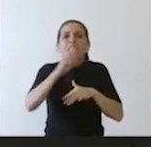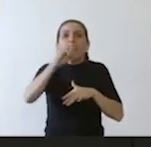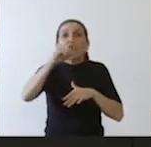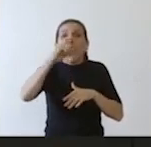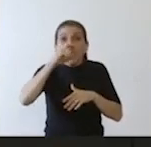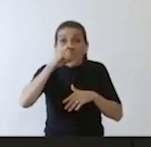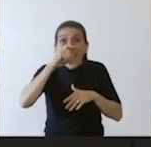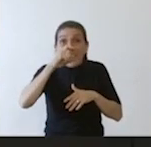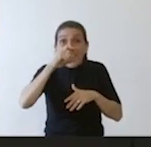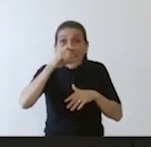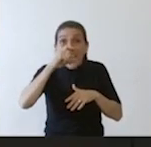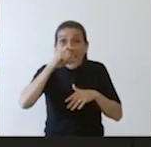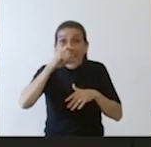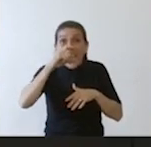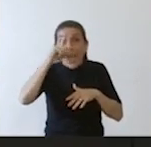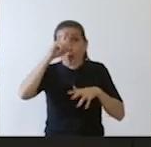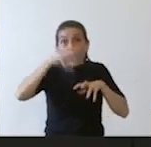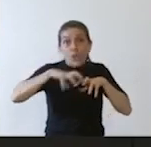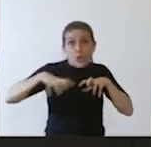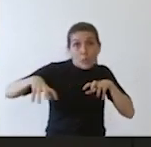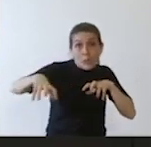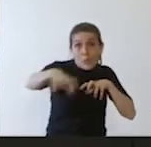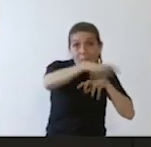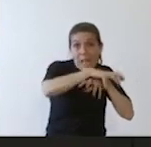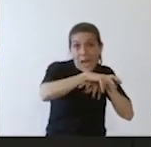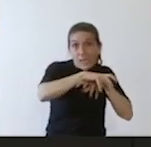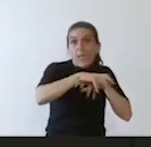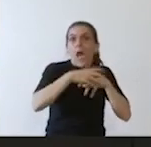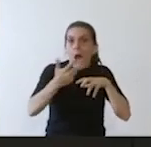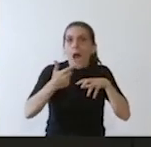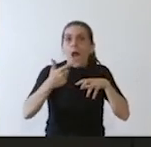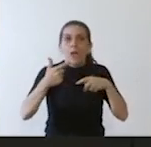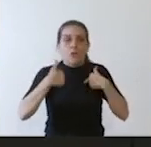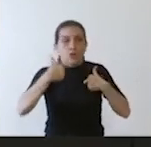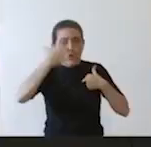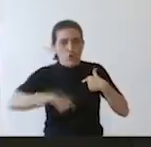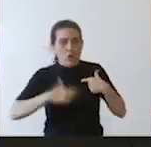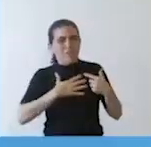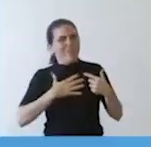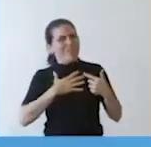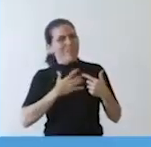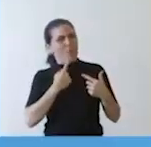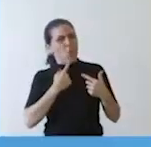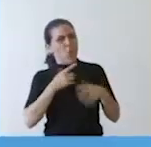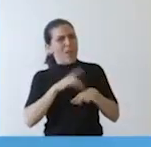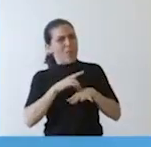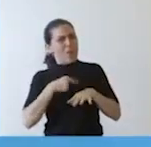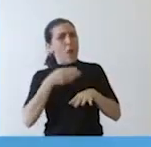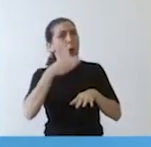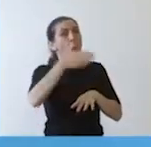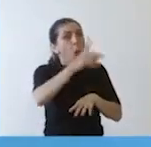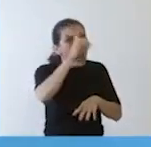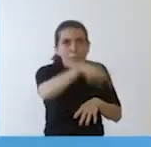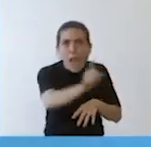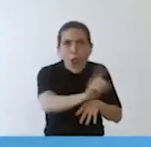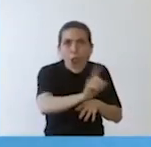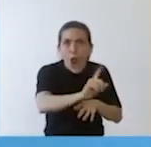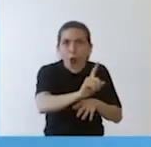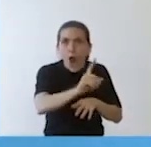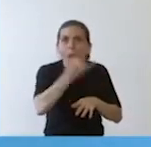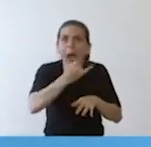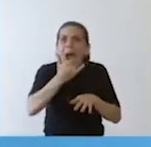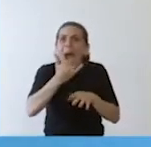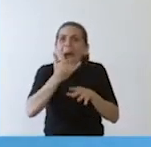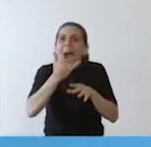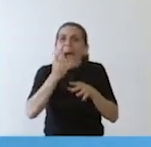107, ¿sí? Y en ese sentido la recomendación es no asistir al centro de salud. Hay otras jurisdicciones que pueden generar un circuito específico